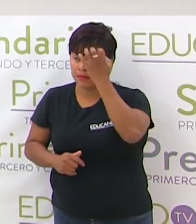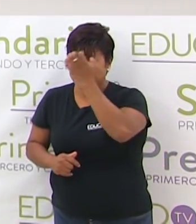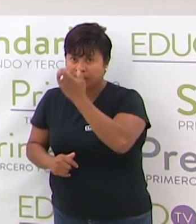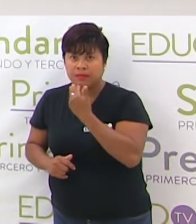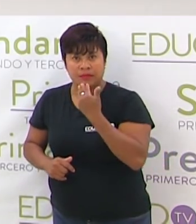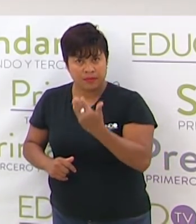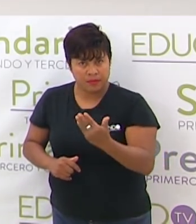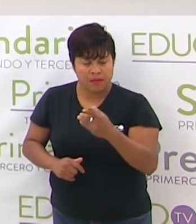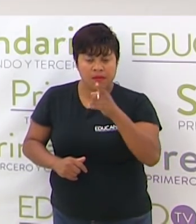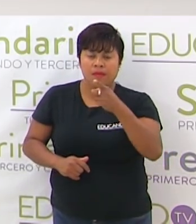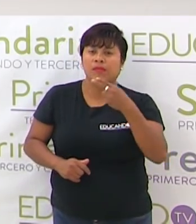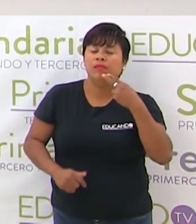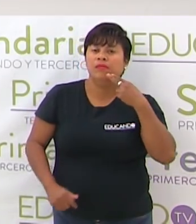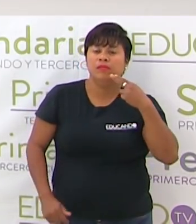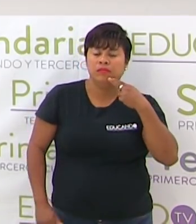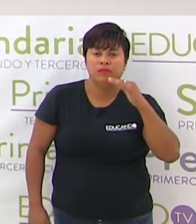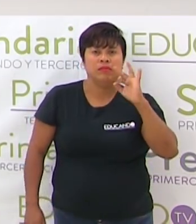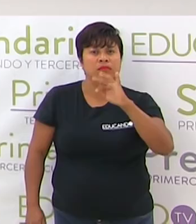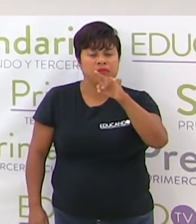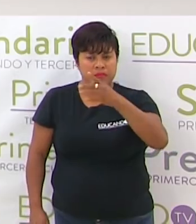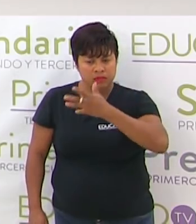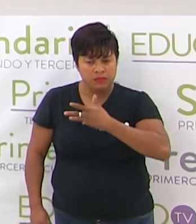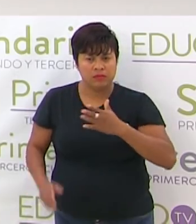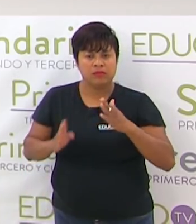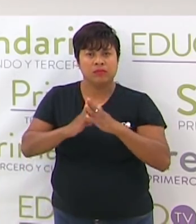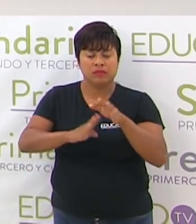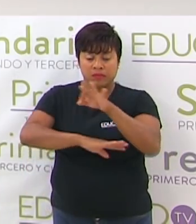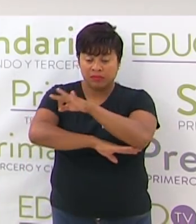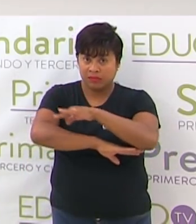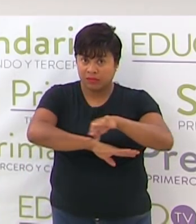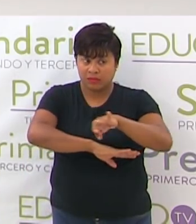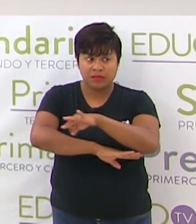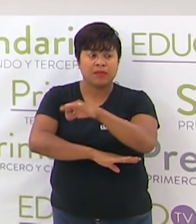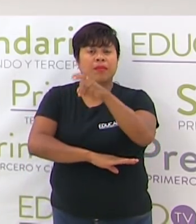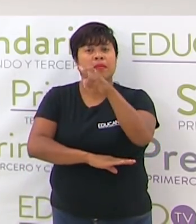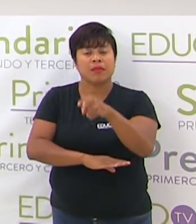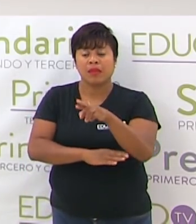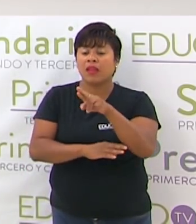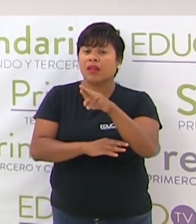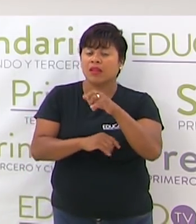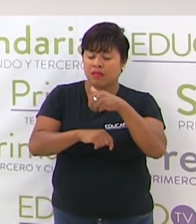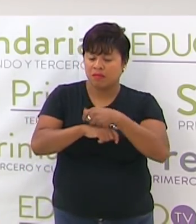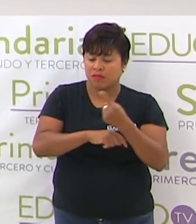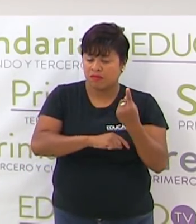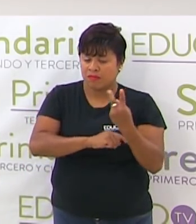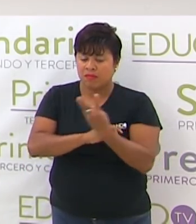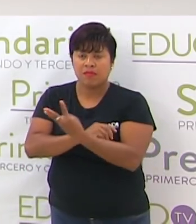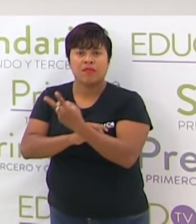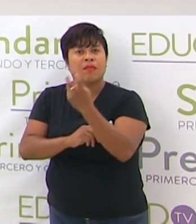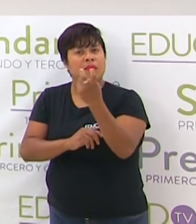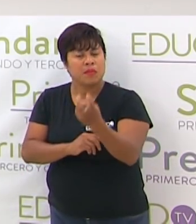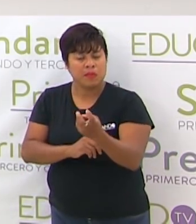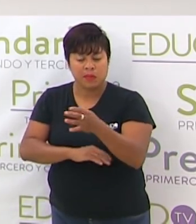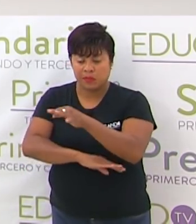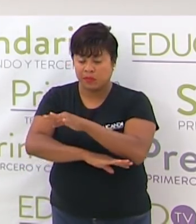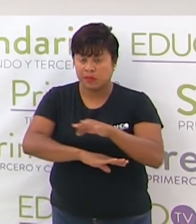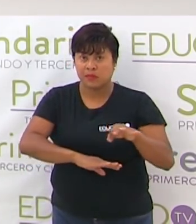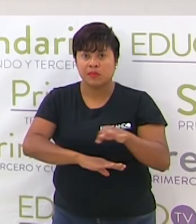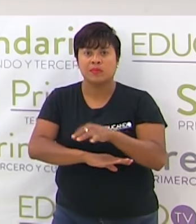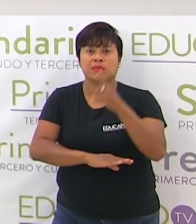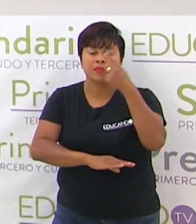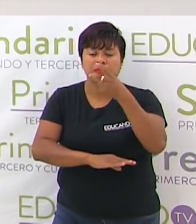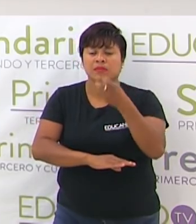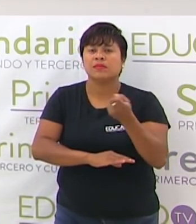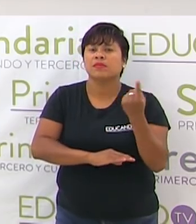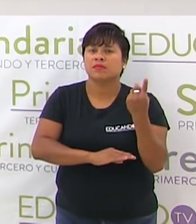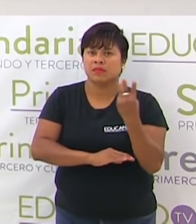bien, vas a utilizar, si tú tienes en tu casa una regla, eso es una recta numérica, ¿sí? Una regla es una